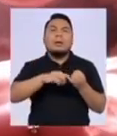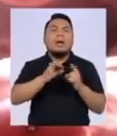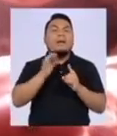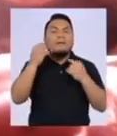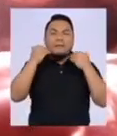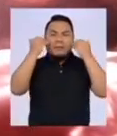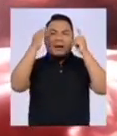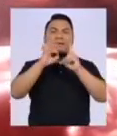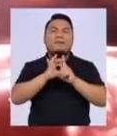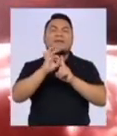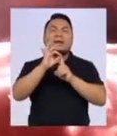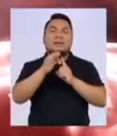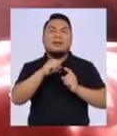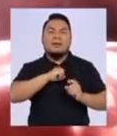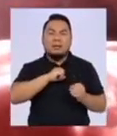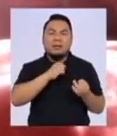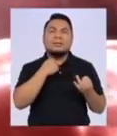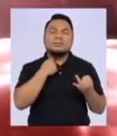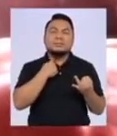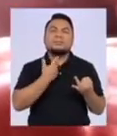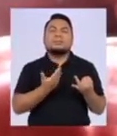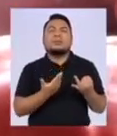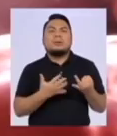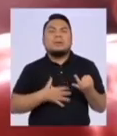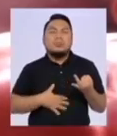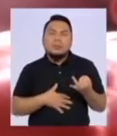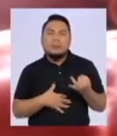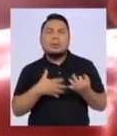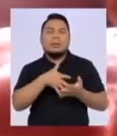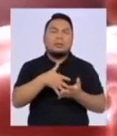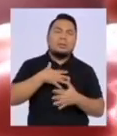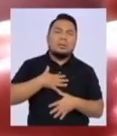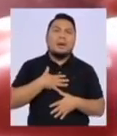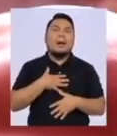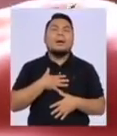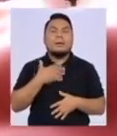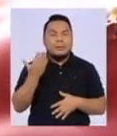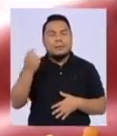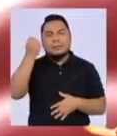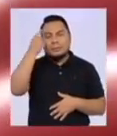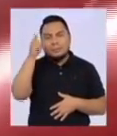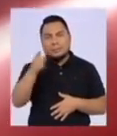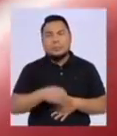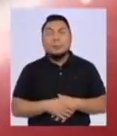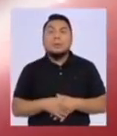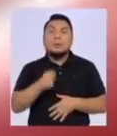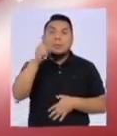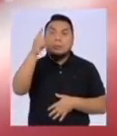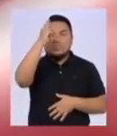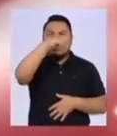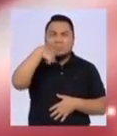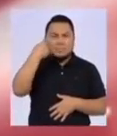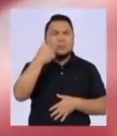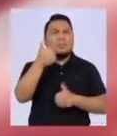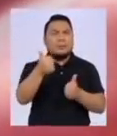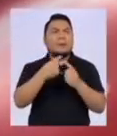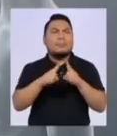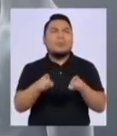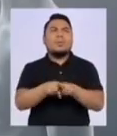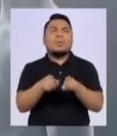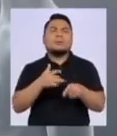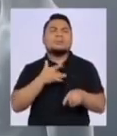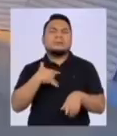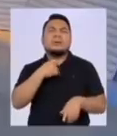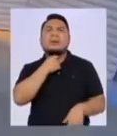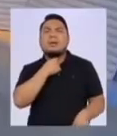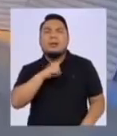apariencia muy bien, ¿no? No sé si tendrá la diferencia con la gripe común, que se te ve descompuesto, pero en los cuales, pues, él está llevando las medidas de seguridad